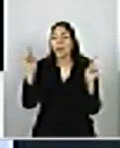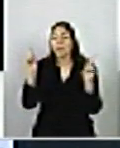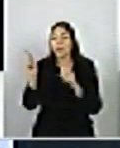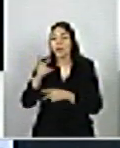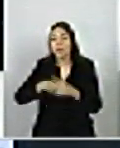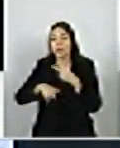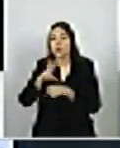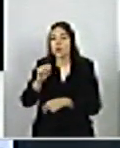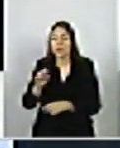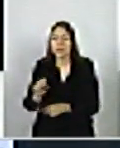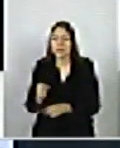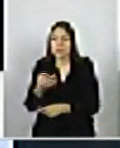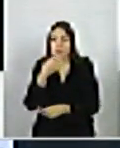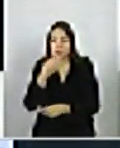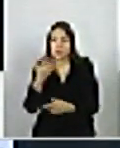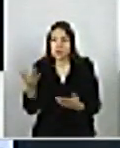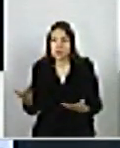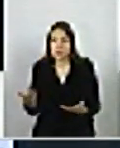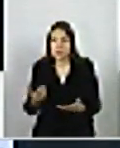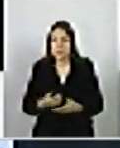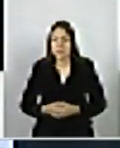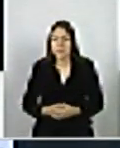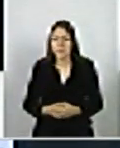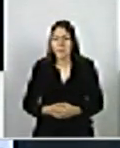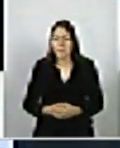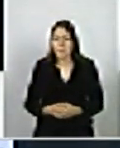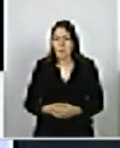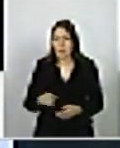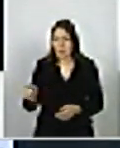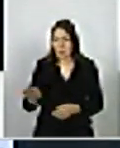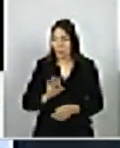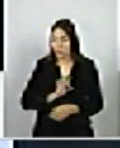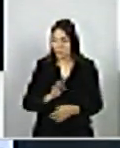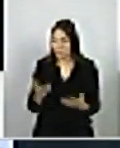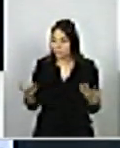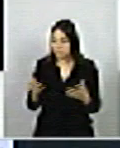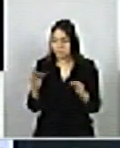es perfectamente factible para cumplir